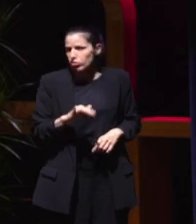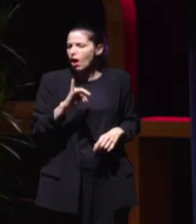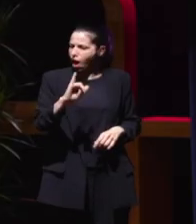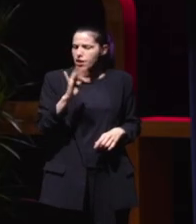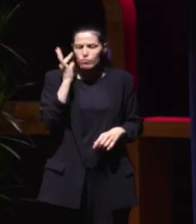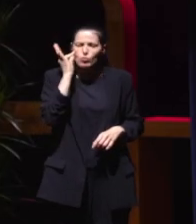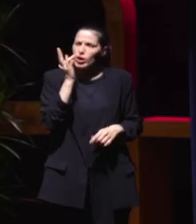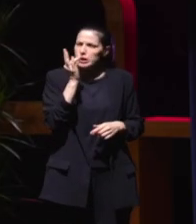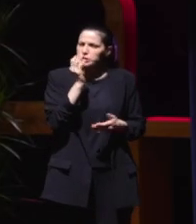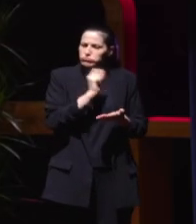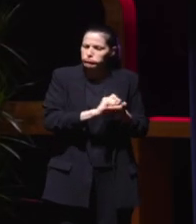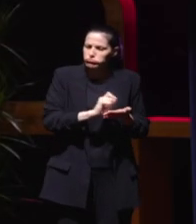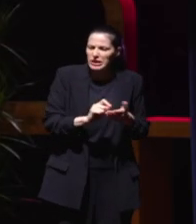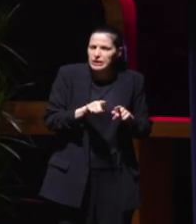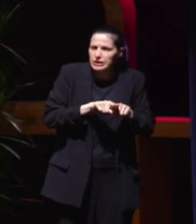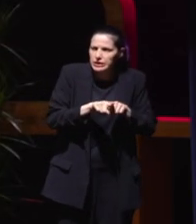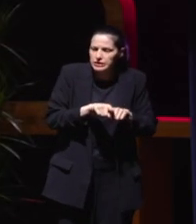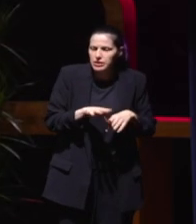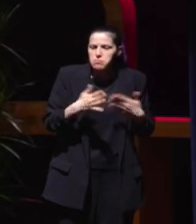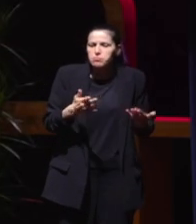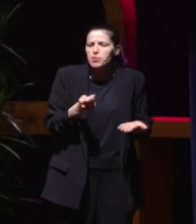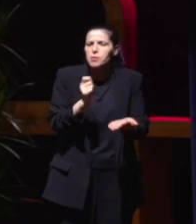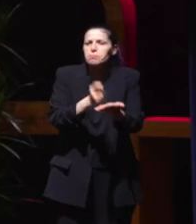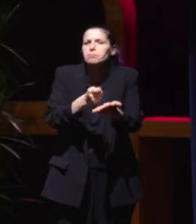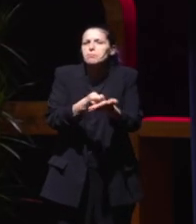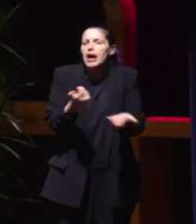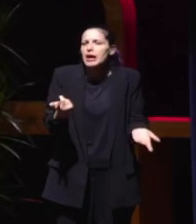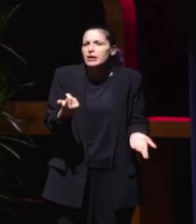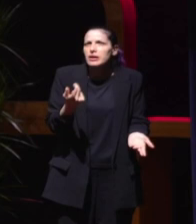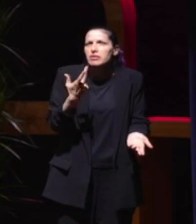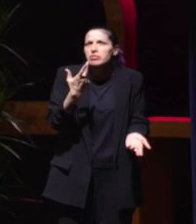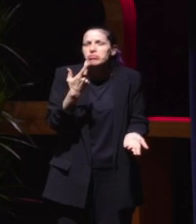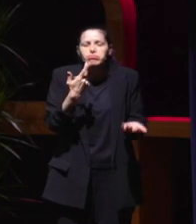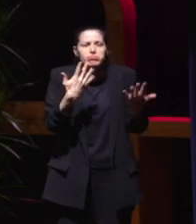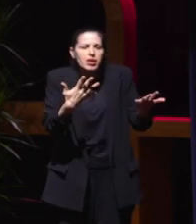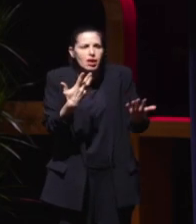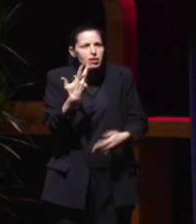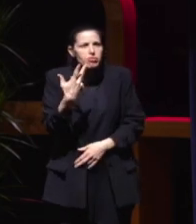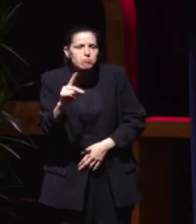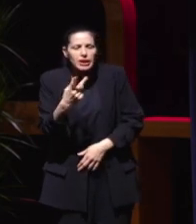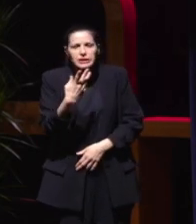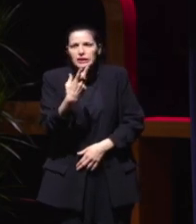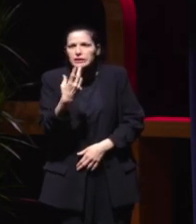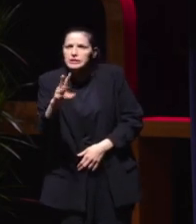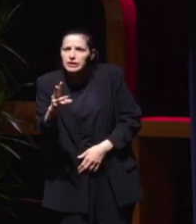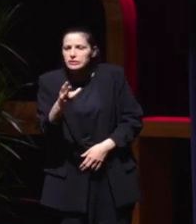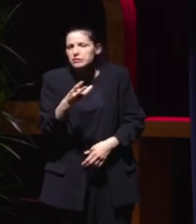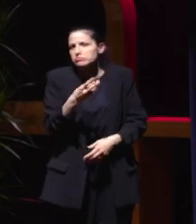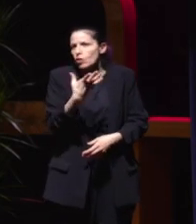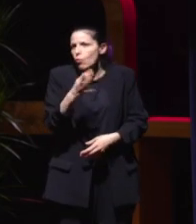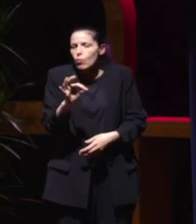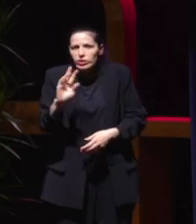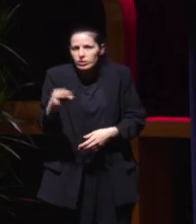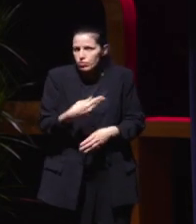periódicos están encantados Y las revistas pero es que les pagan 10 20 30 40 euros y hay compañeras que me han dicho